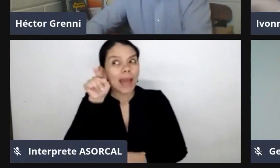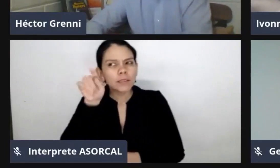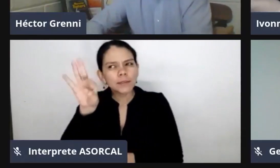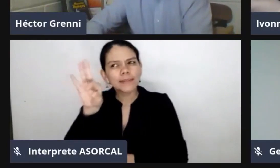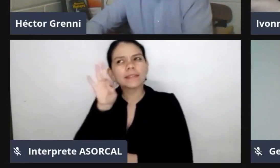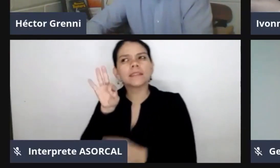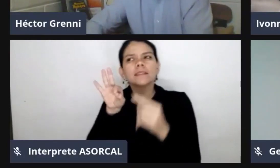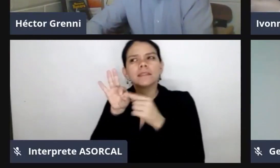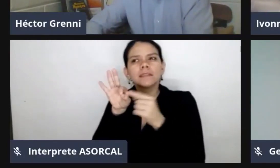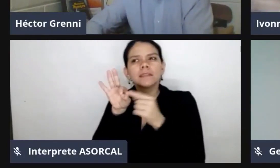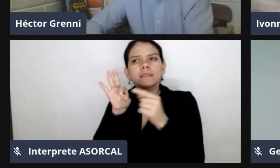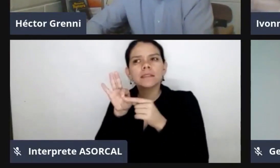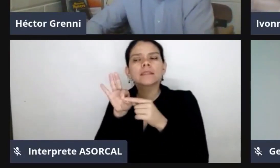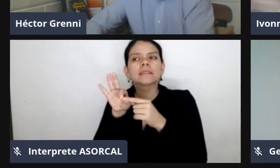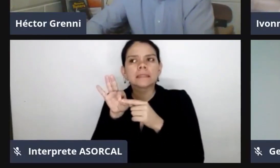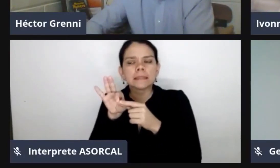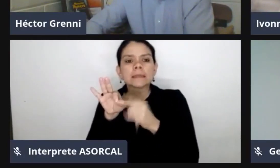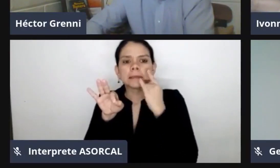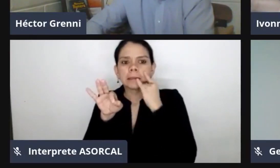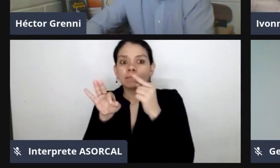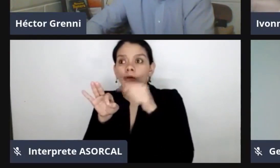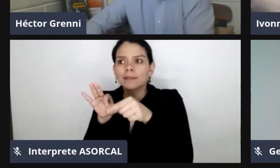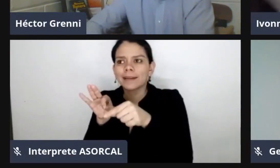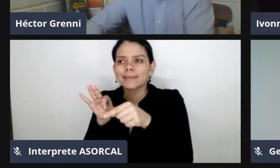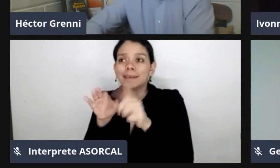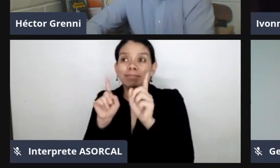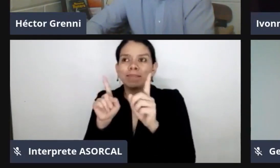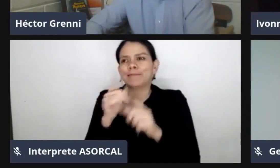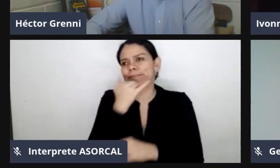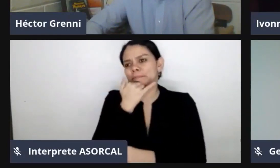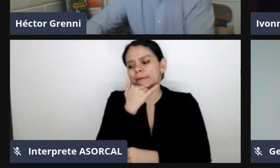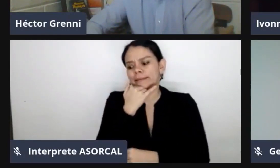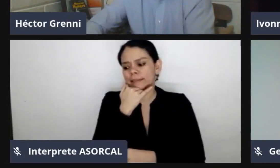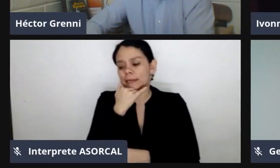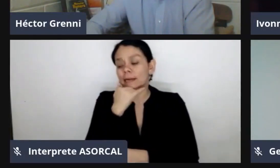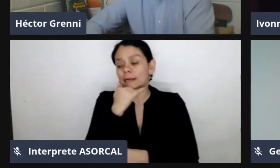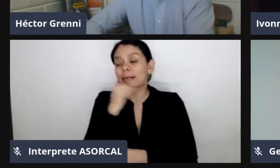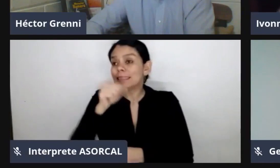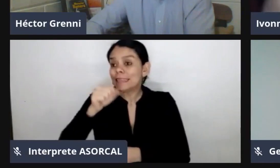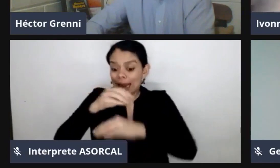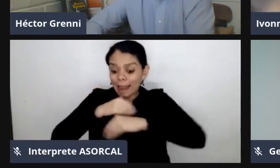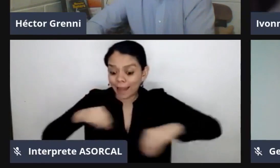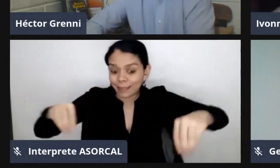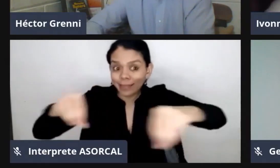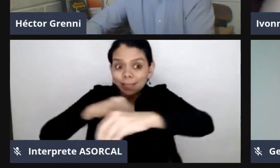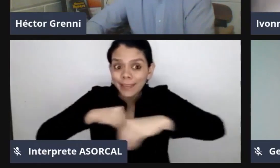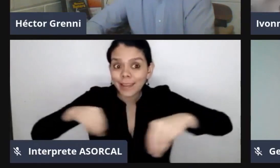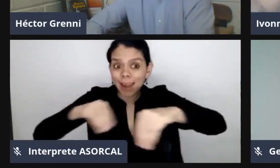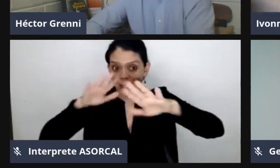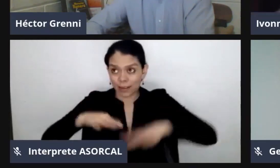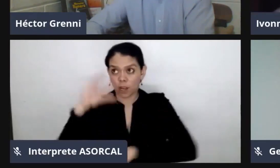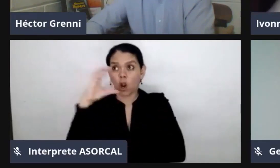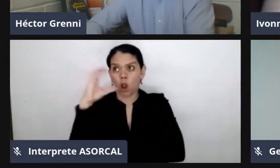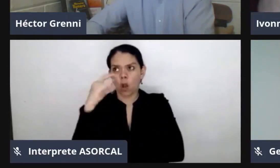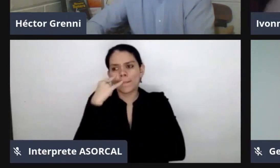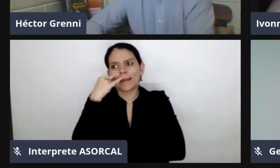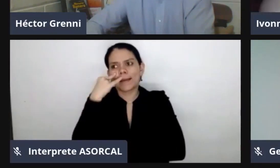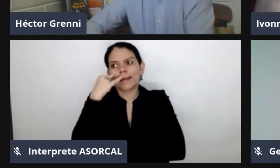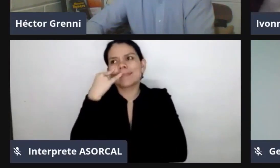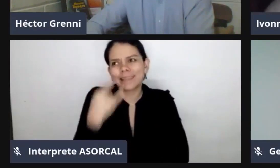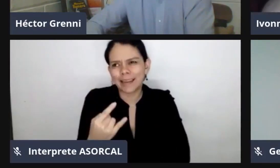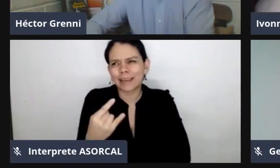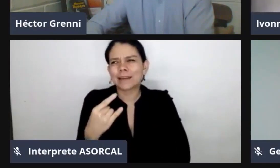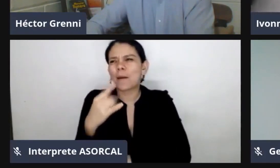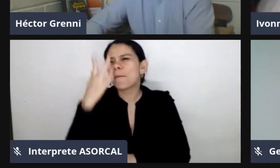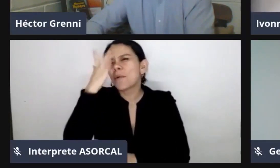suma el tema del narcotráfico y de las tierras que son vistas desde ese lado productivo, desde el negocio del narcotráfico y cómo estos